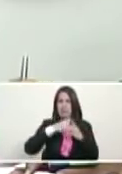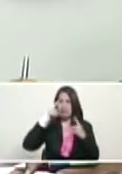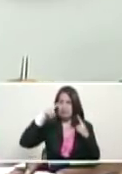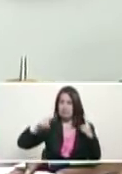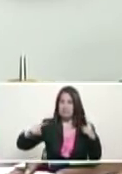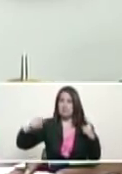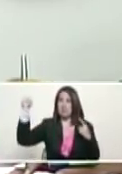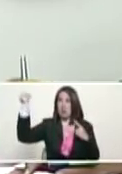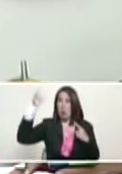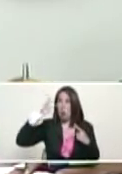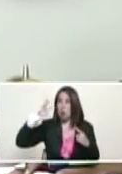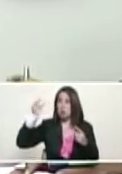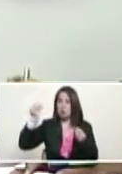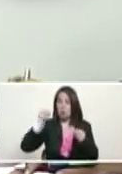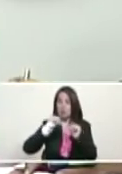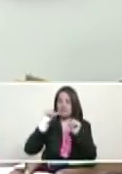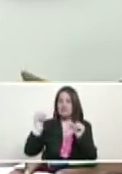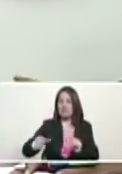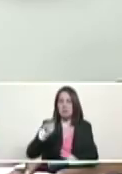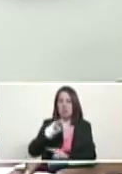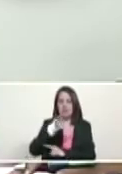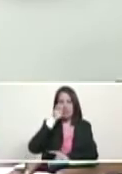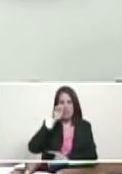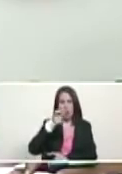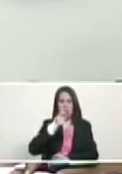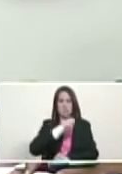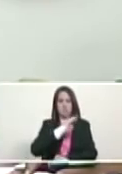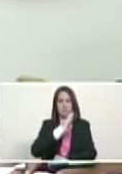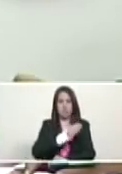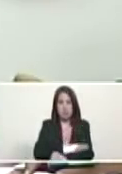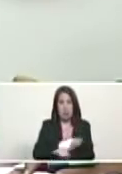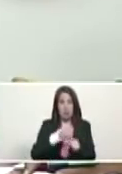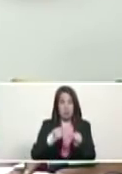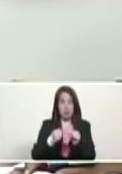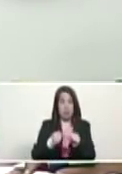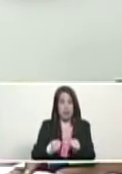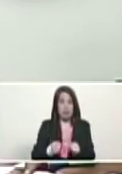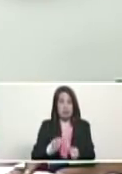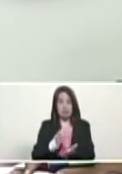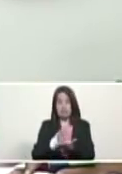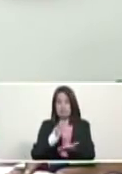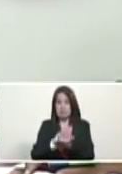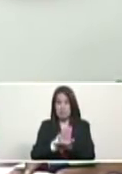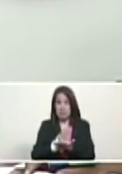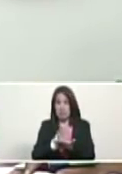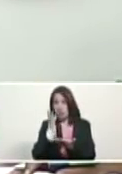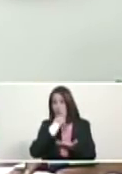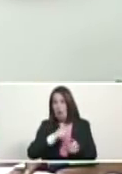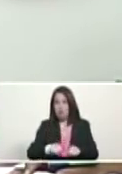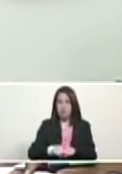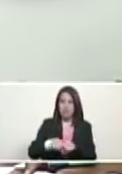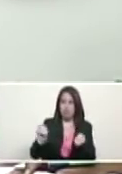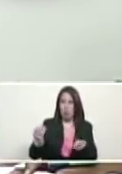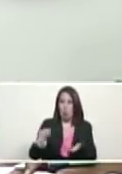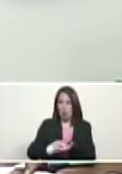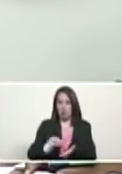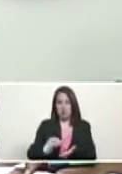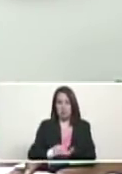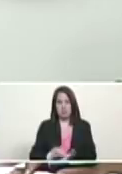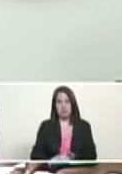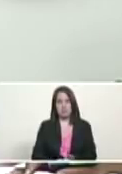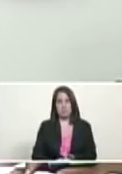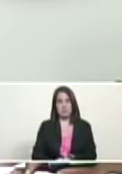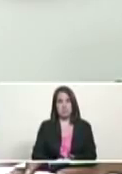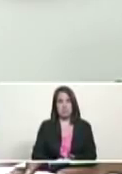el sistema eléctrico un sistema seguro, robusto, permanente, invulnerable. Es